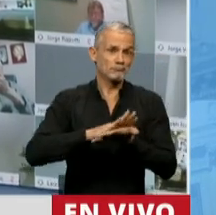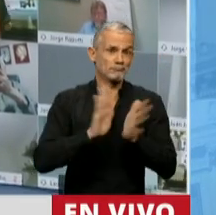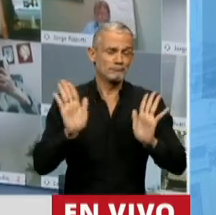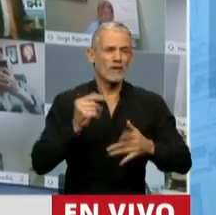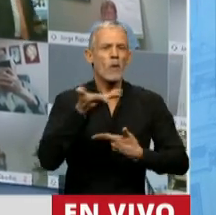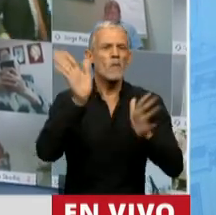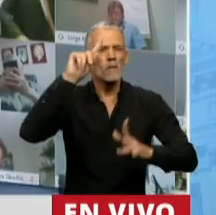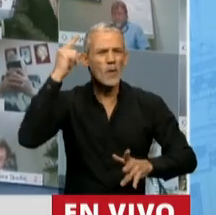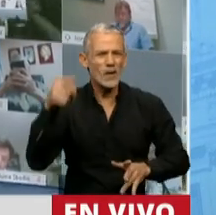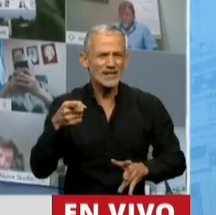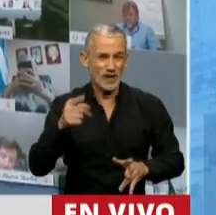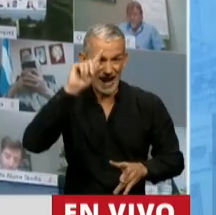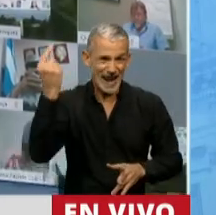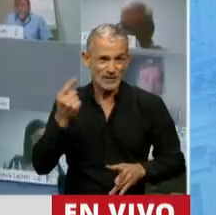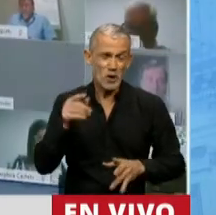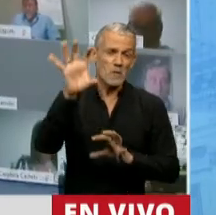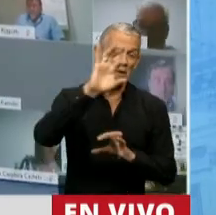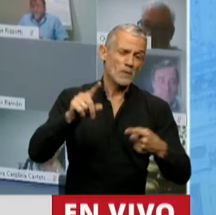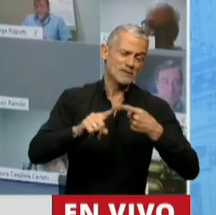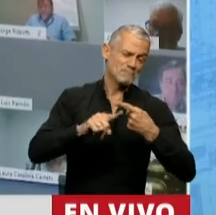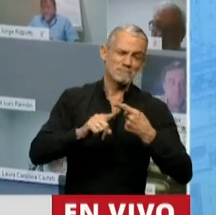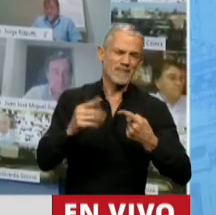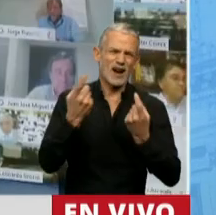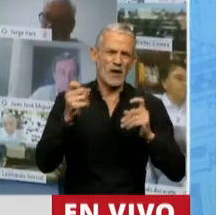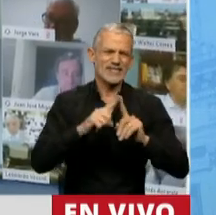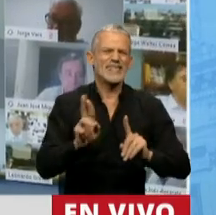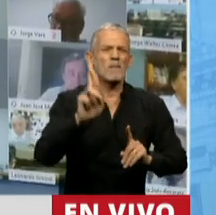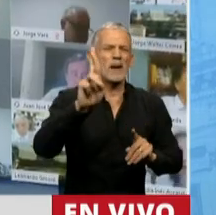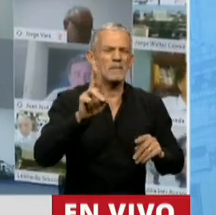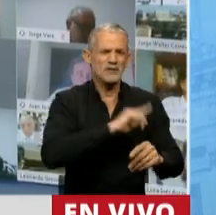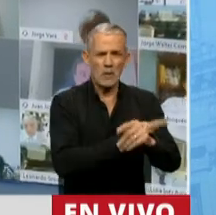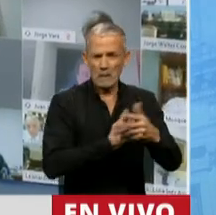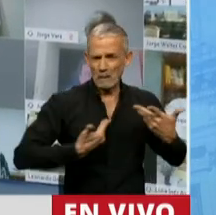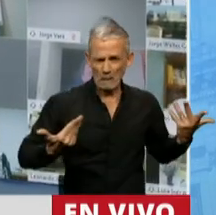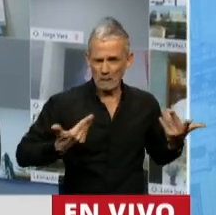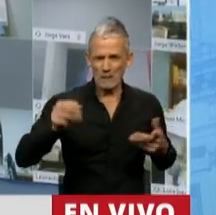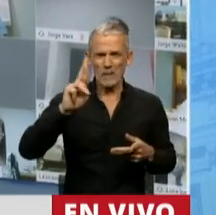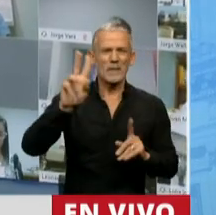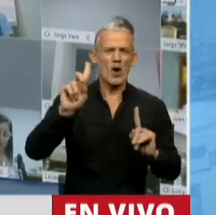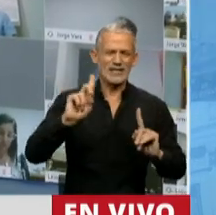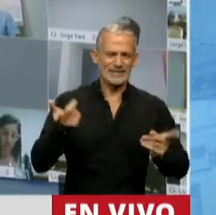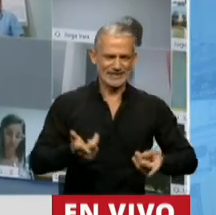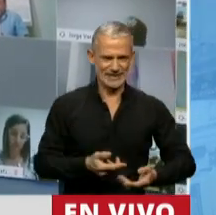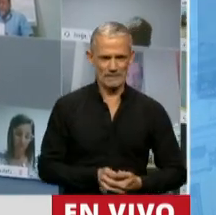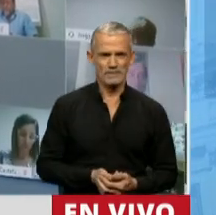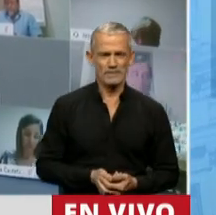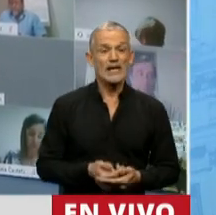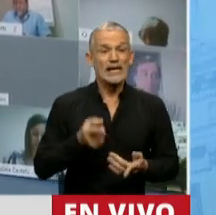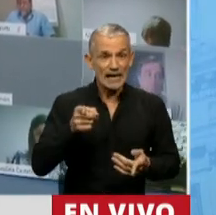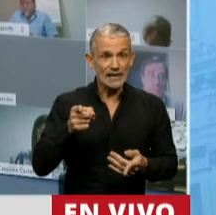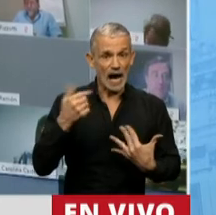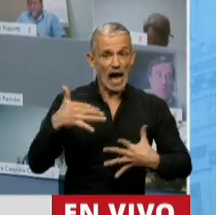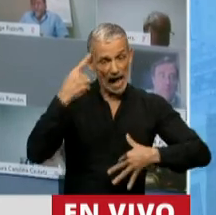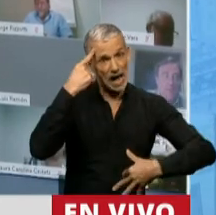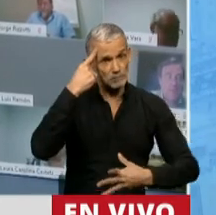sector público nacional, con la Nación, por lo tanto, no haría falta la autorización previa de la Nación. En esa